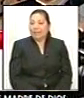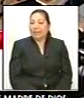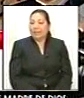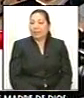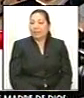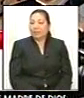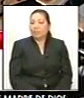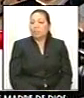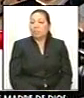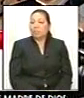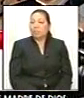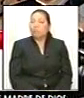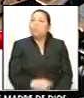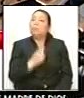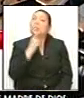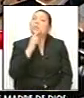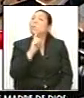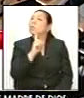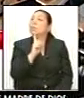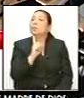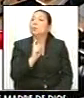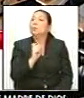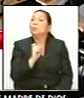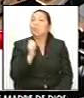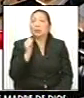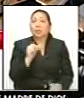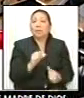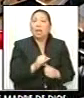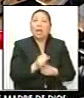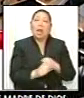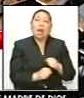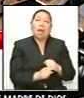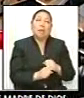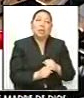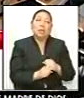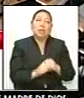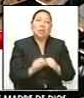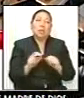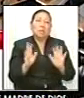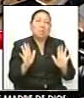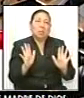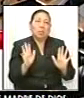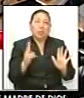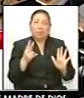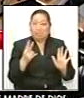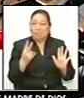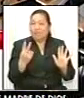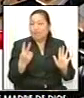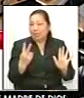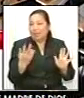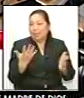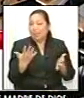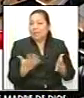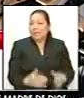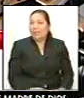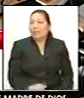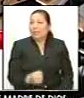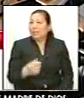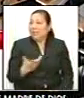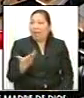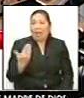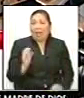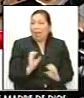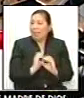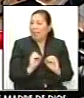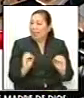Congresista Alcorta. Claro, una consulta. Yo recuerdo en el año 2007 se inauguró por primera vez la comisión de inteligencia, no existía antes, o